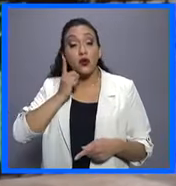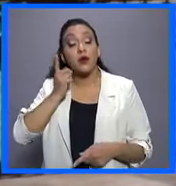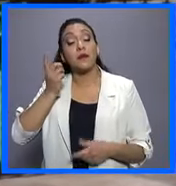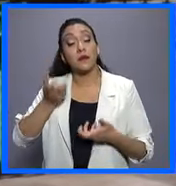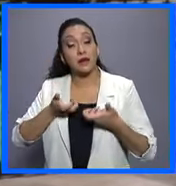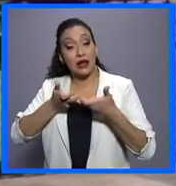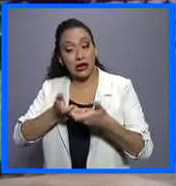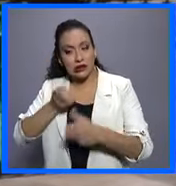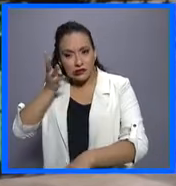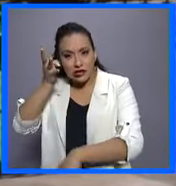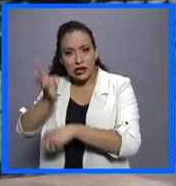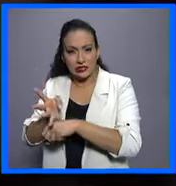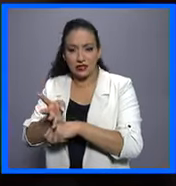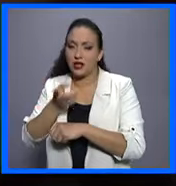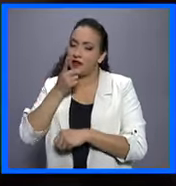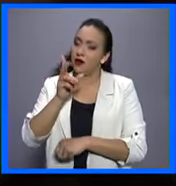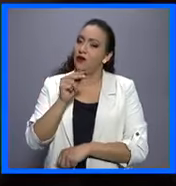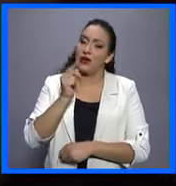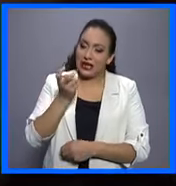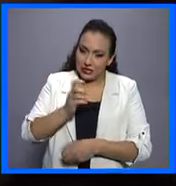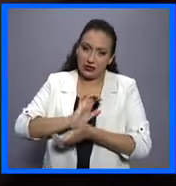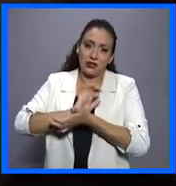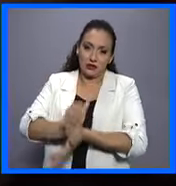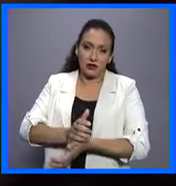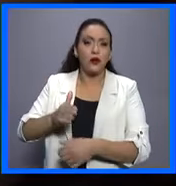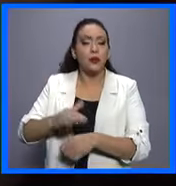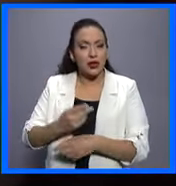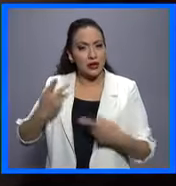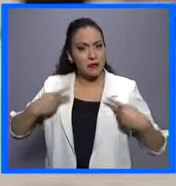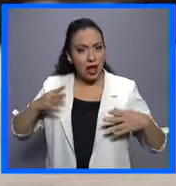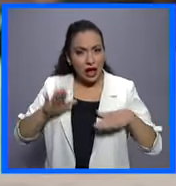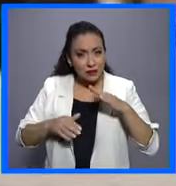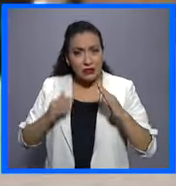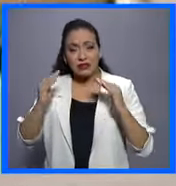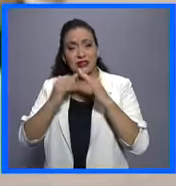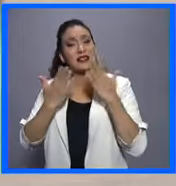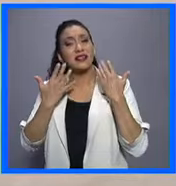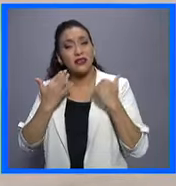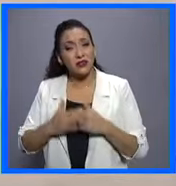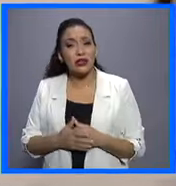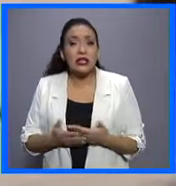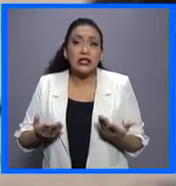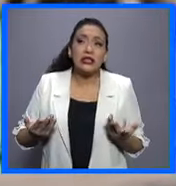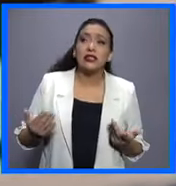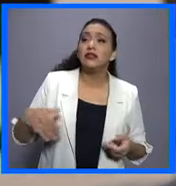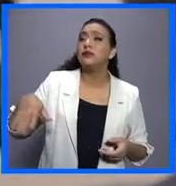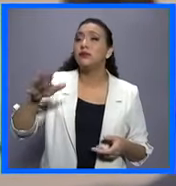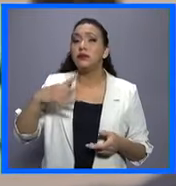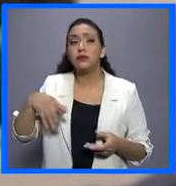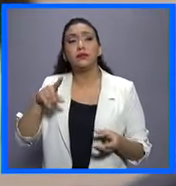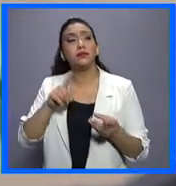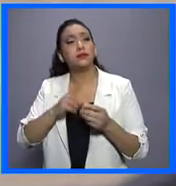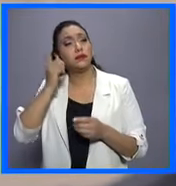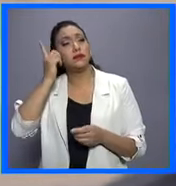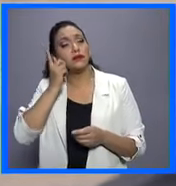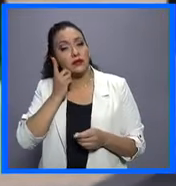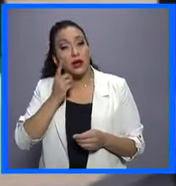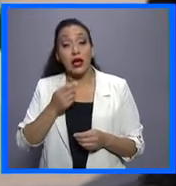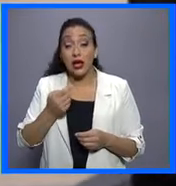calle, pues las consideró discriminatorias de quienes no tienen un hogar. Esas multas, que rondaban